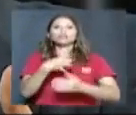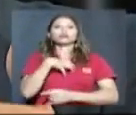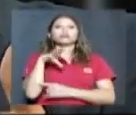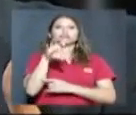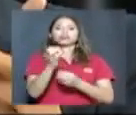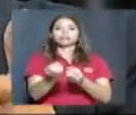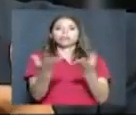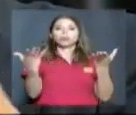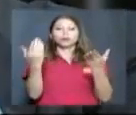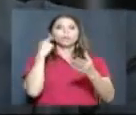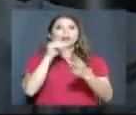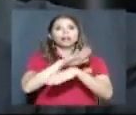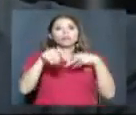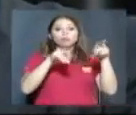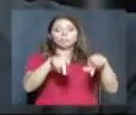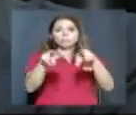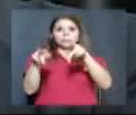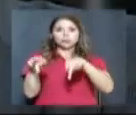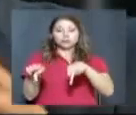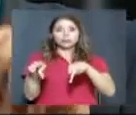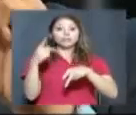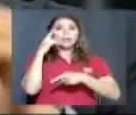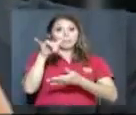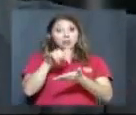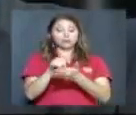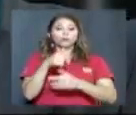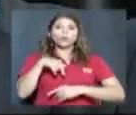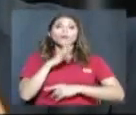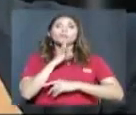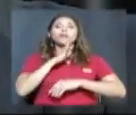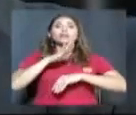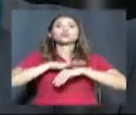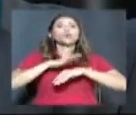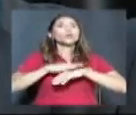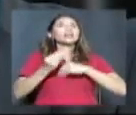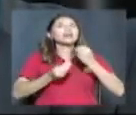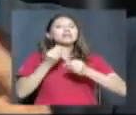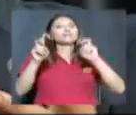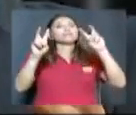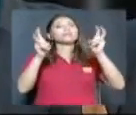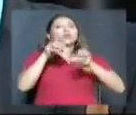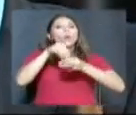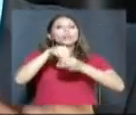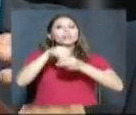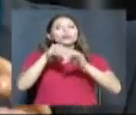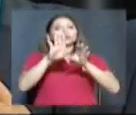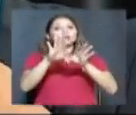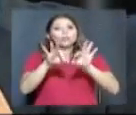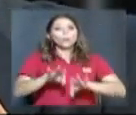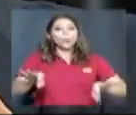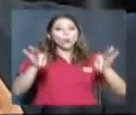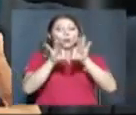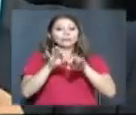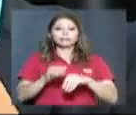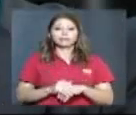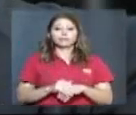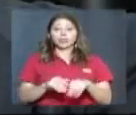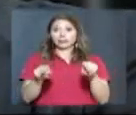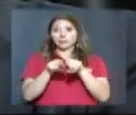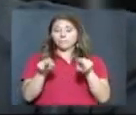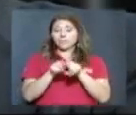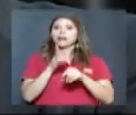disfrute. Y para eso hoy vamos a hablar en este bloque casualmente de la generación de contenidos y la importancia que tienen. Es a partir de eso que también